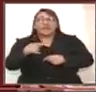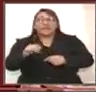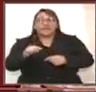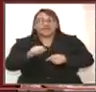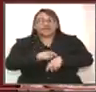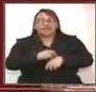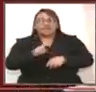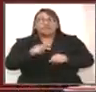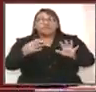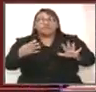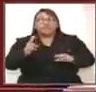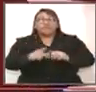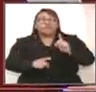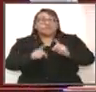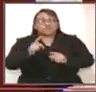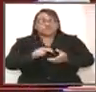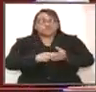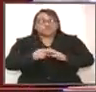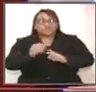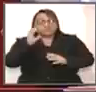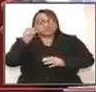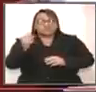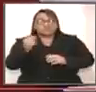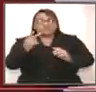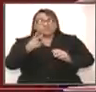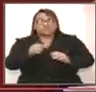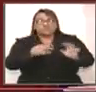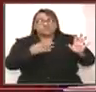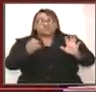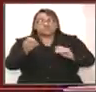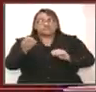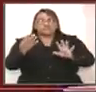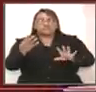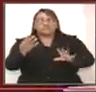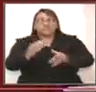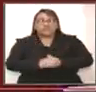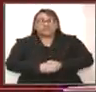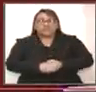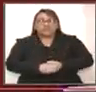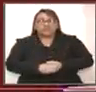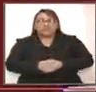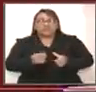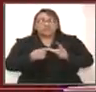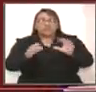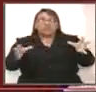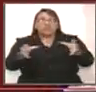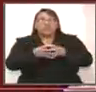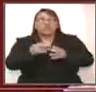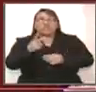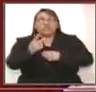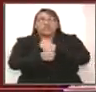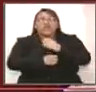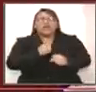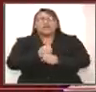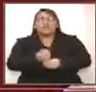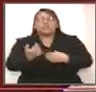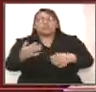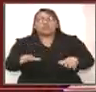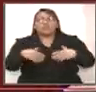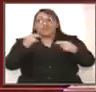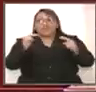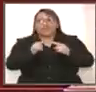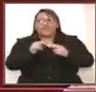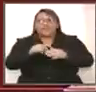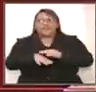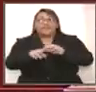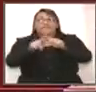periodo 2009-2011 se crearon 2.200 unidades de albergue. En total, en 21 años, como se puede ver